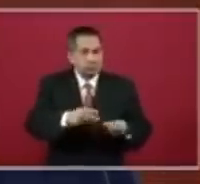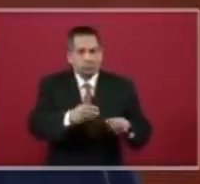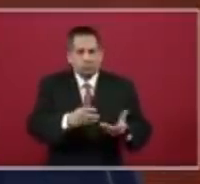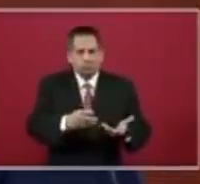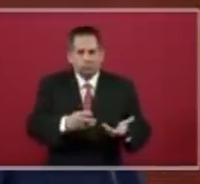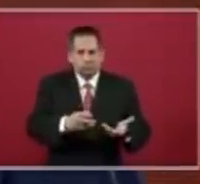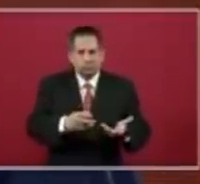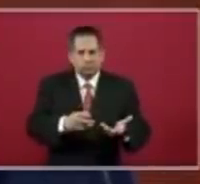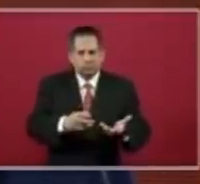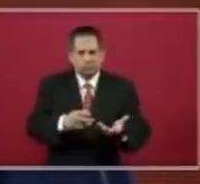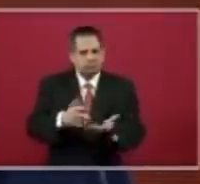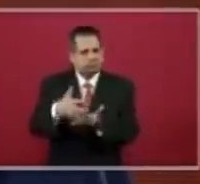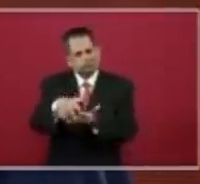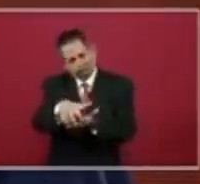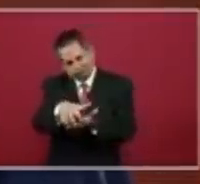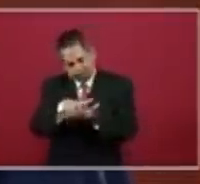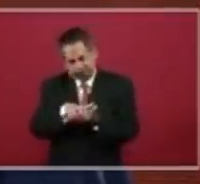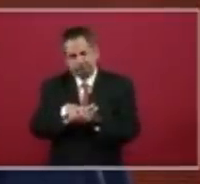y vamos a ahorrar